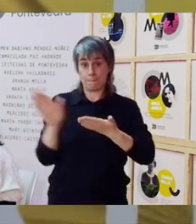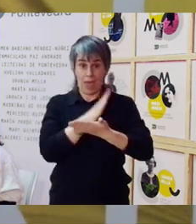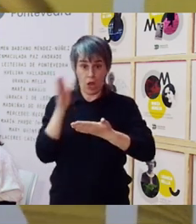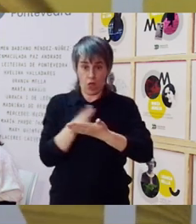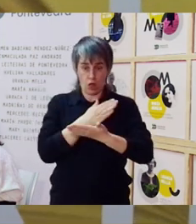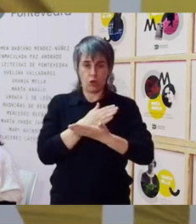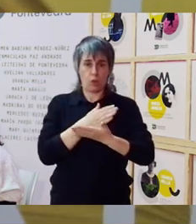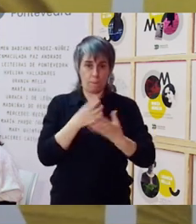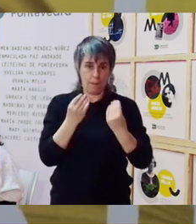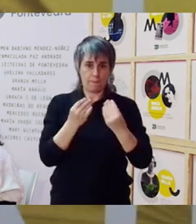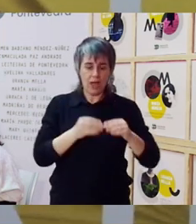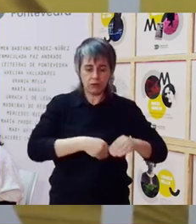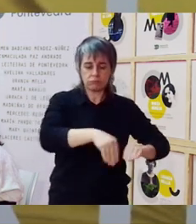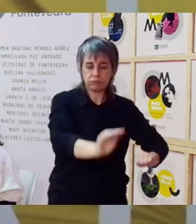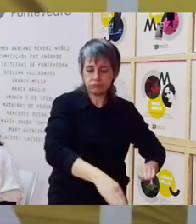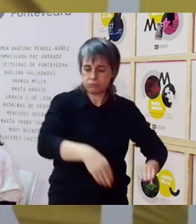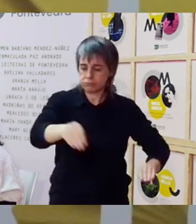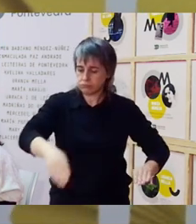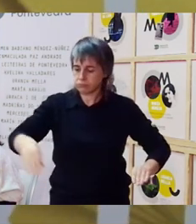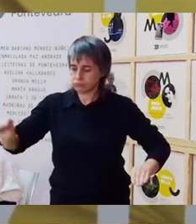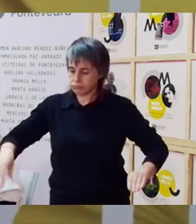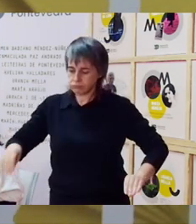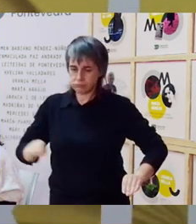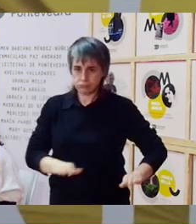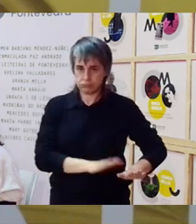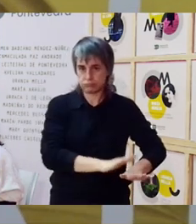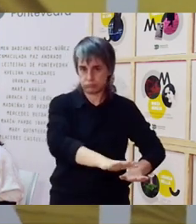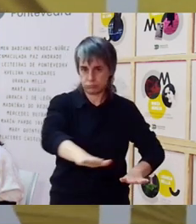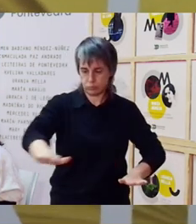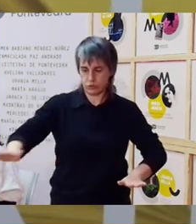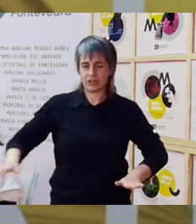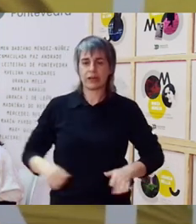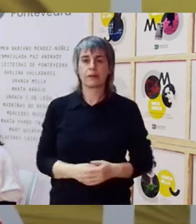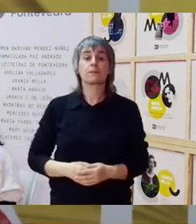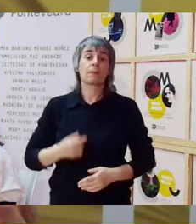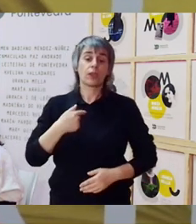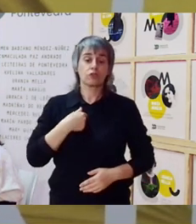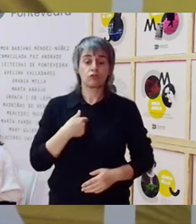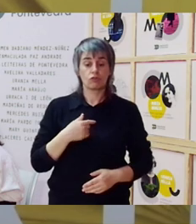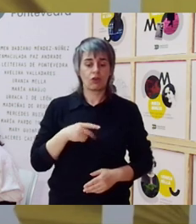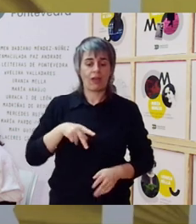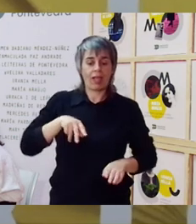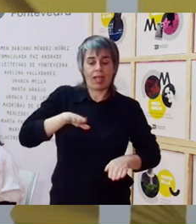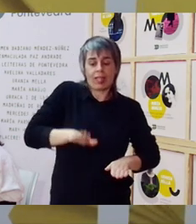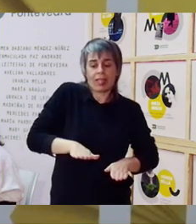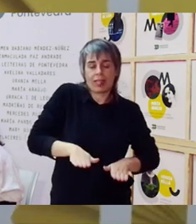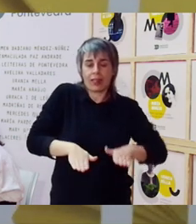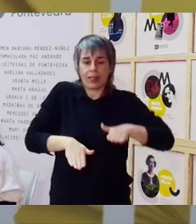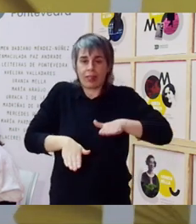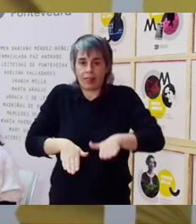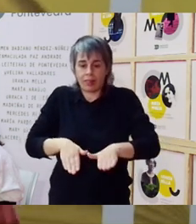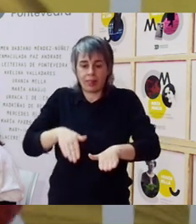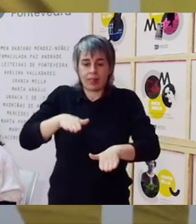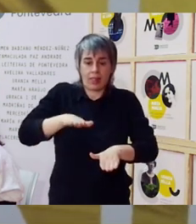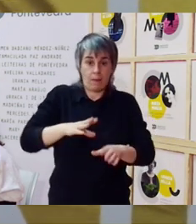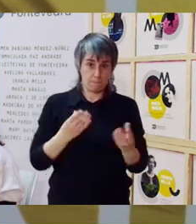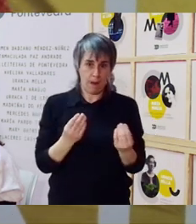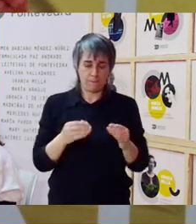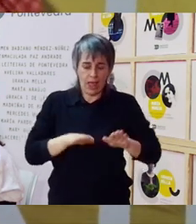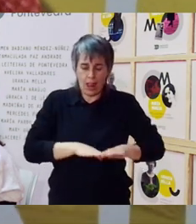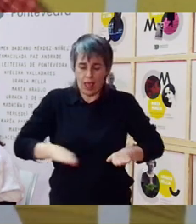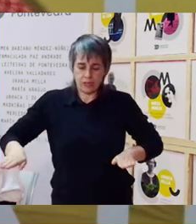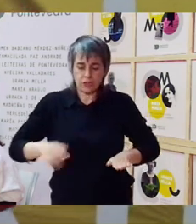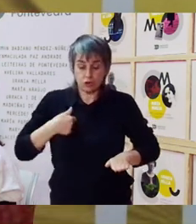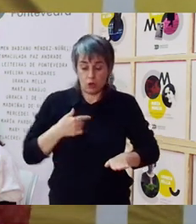Faro de Vigo, por todas as estancias. Eu iba camiñando para non manchar por encima deses papeles e